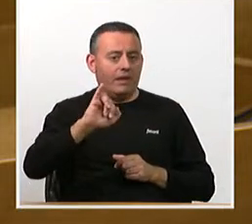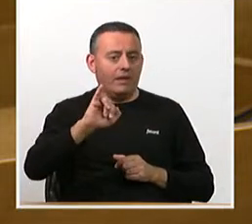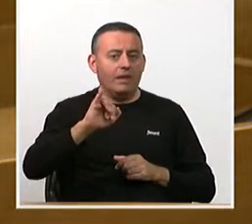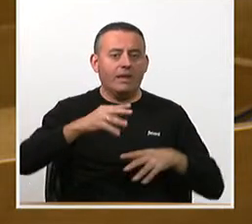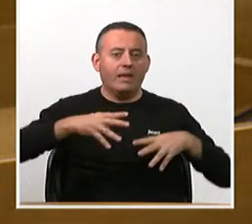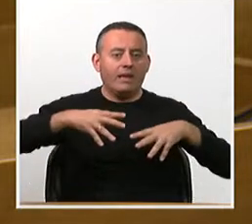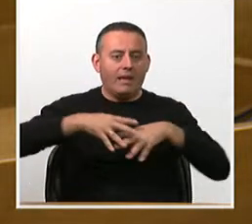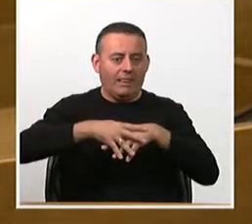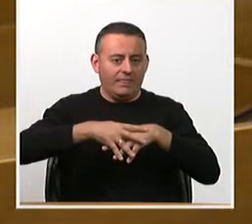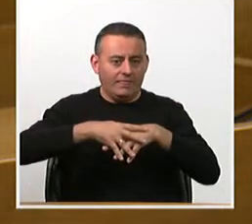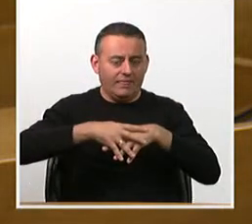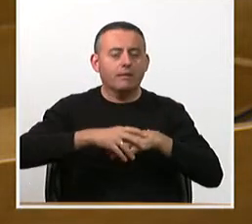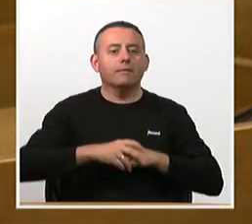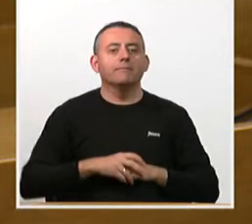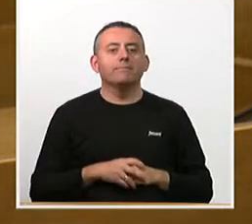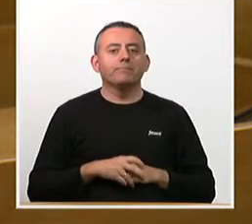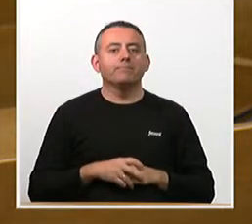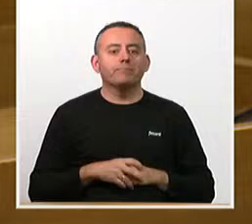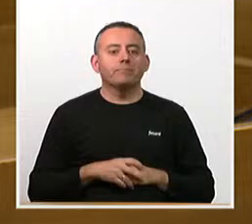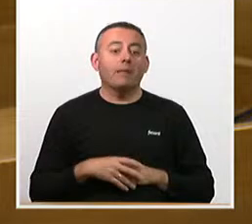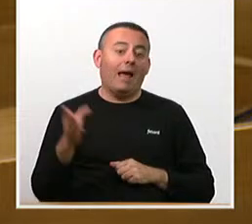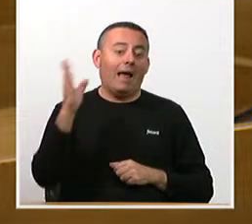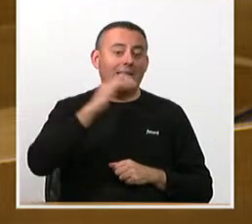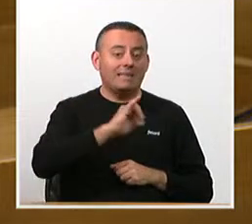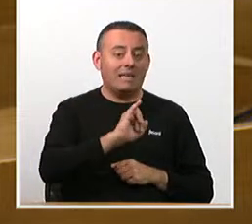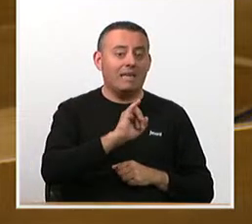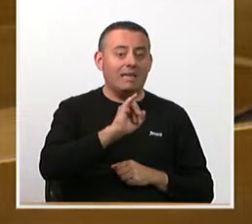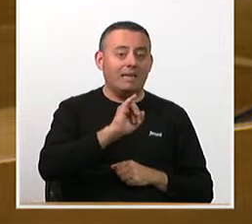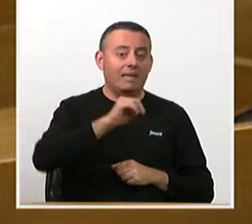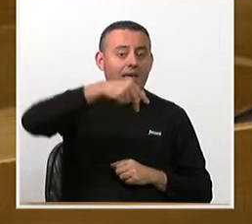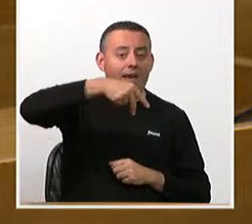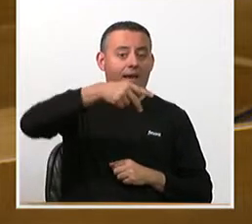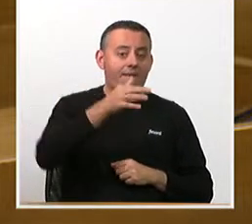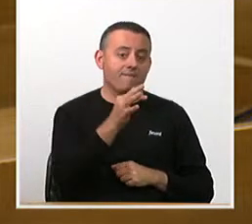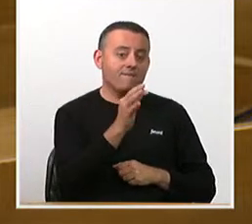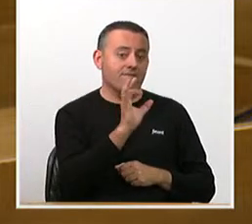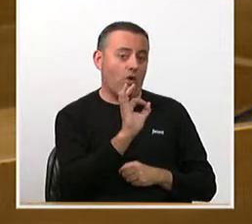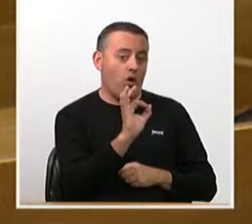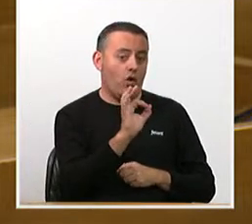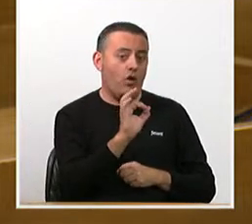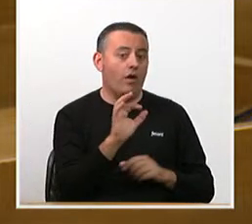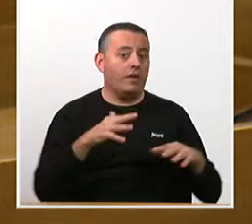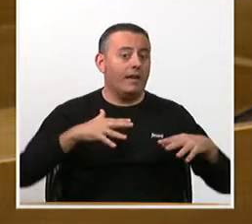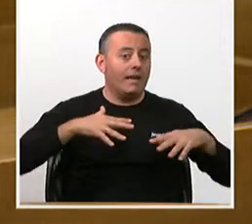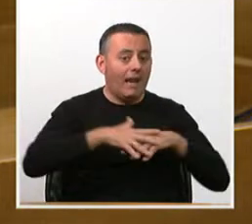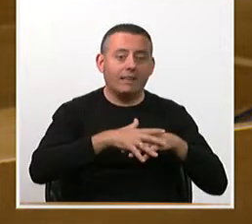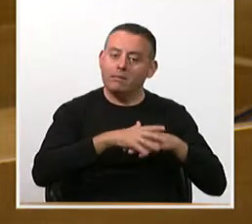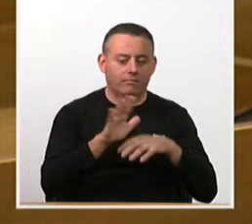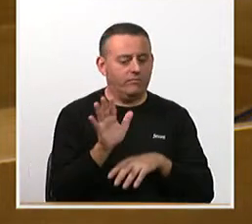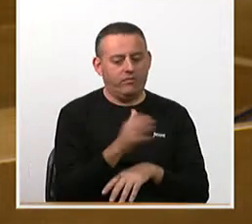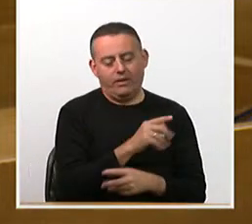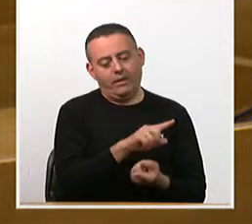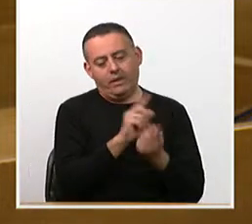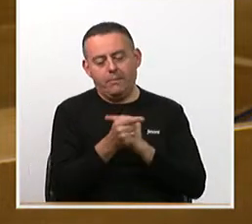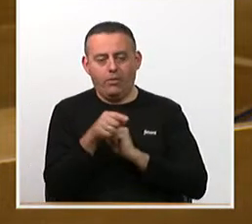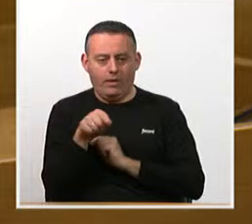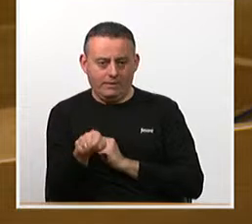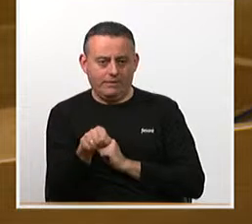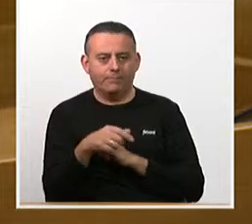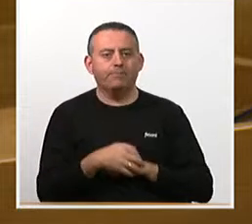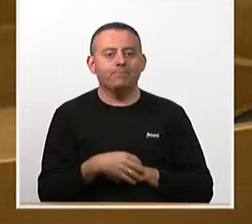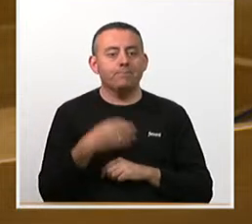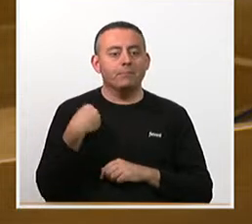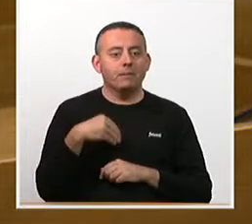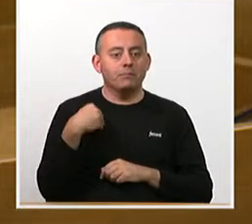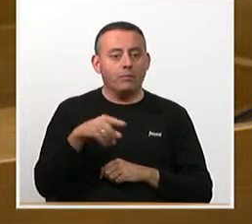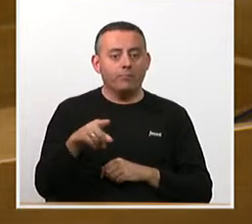registros civiles que disponen del mismo se adapta Así esta herramienta al nuevo modelo de registro civil implantado por la ley